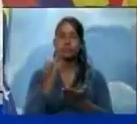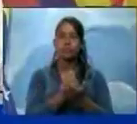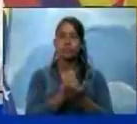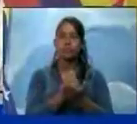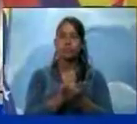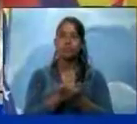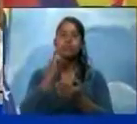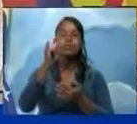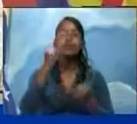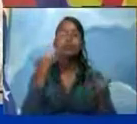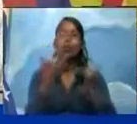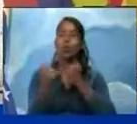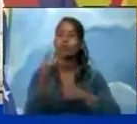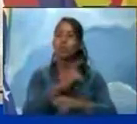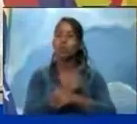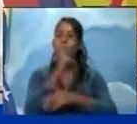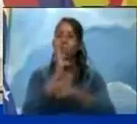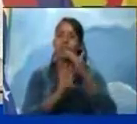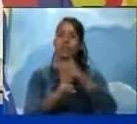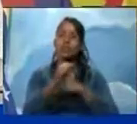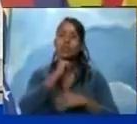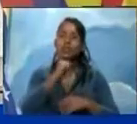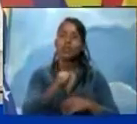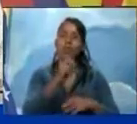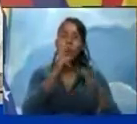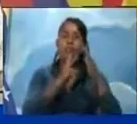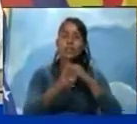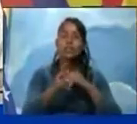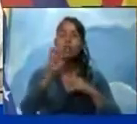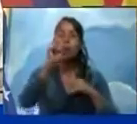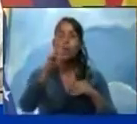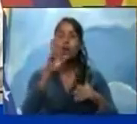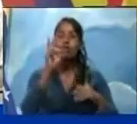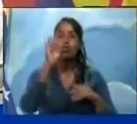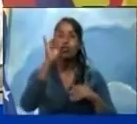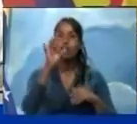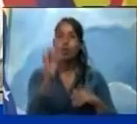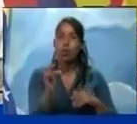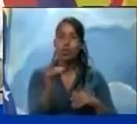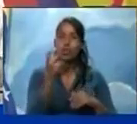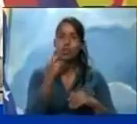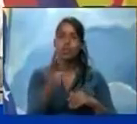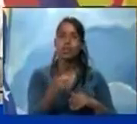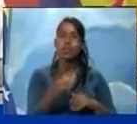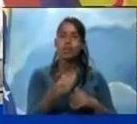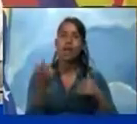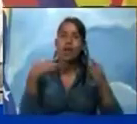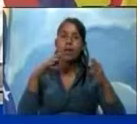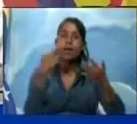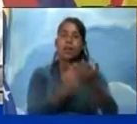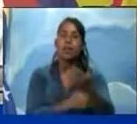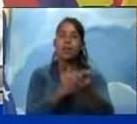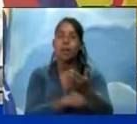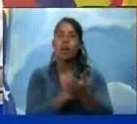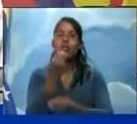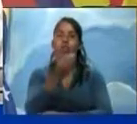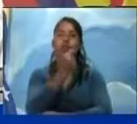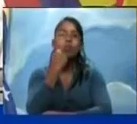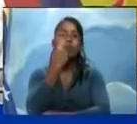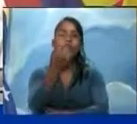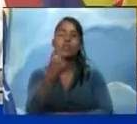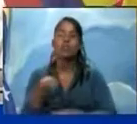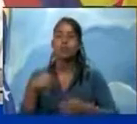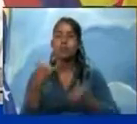Dios. Mi último versículo es el versículo 28. A ver, hermano Cáceres, ¿cómo dice